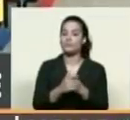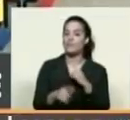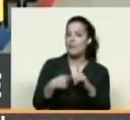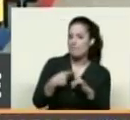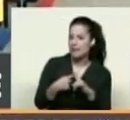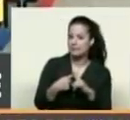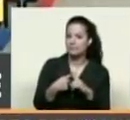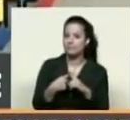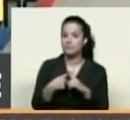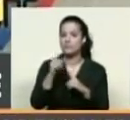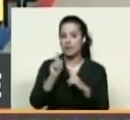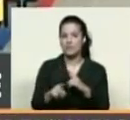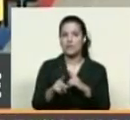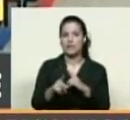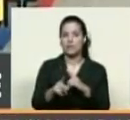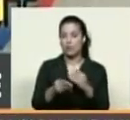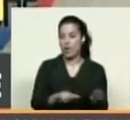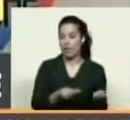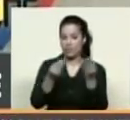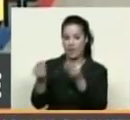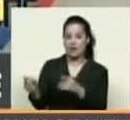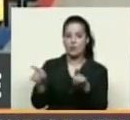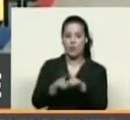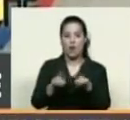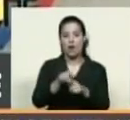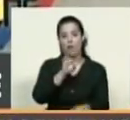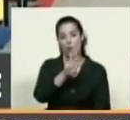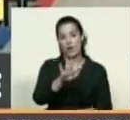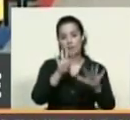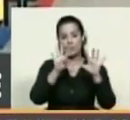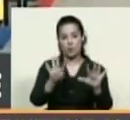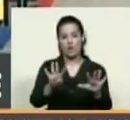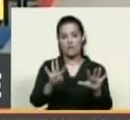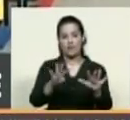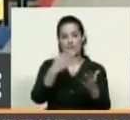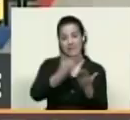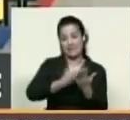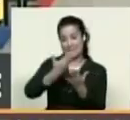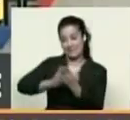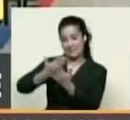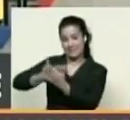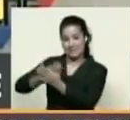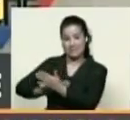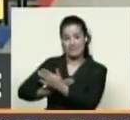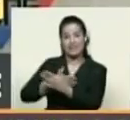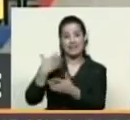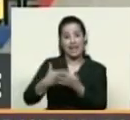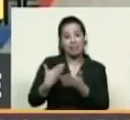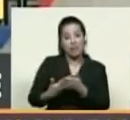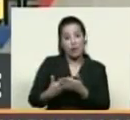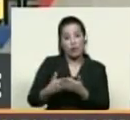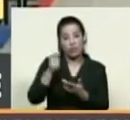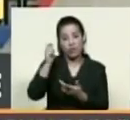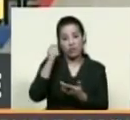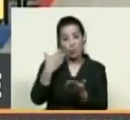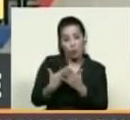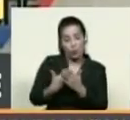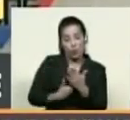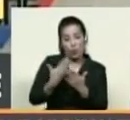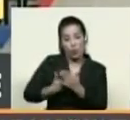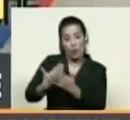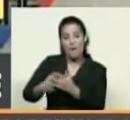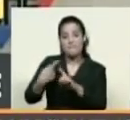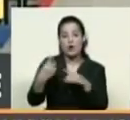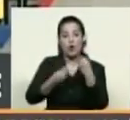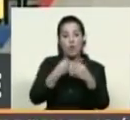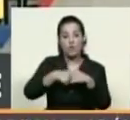eso, les vamos a hacer entrega de 49 de casos que tenemos los testimonios y los tipos de